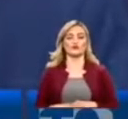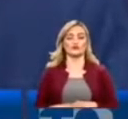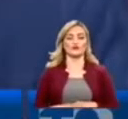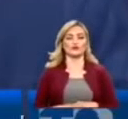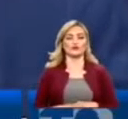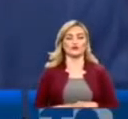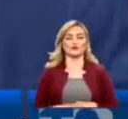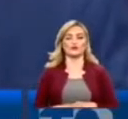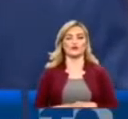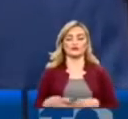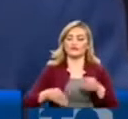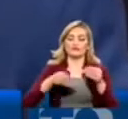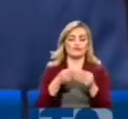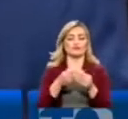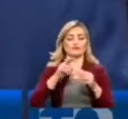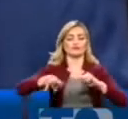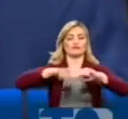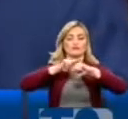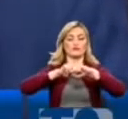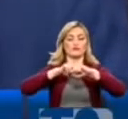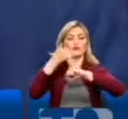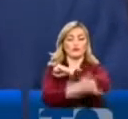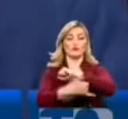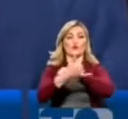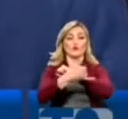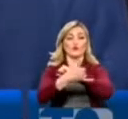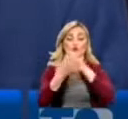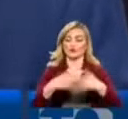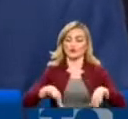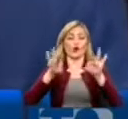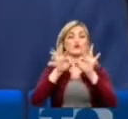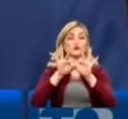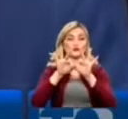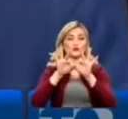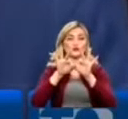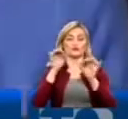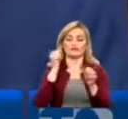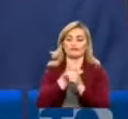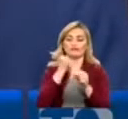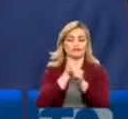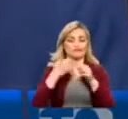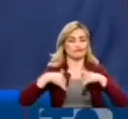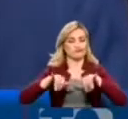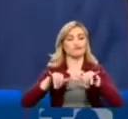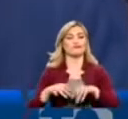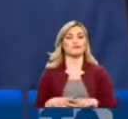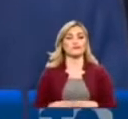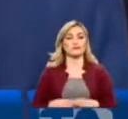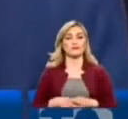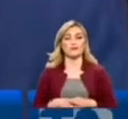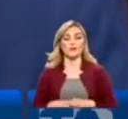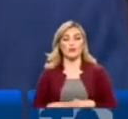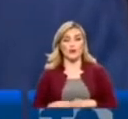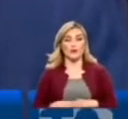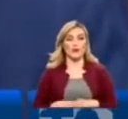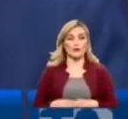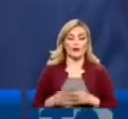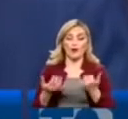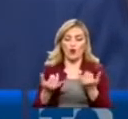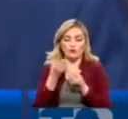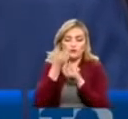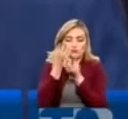inversión, tanto nacional como extranjera, es fundamental para sostener fuentes de empleo. Hoy se le está diciendo